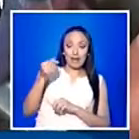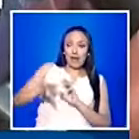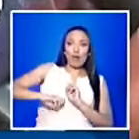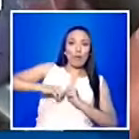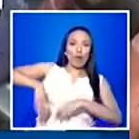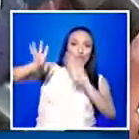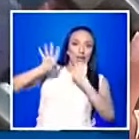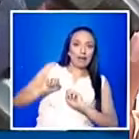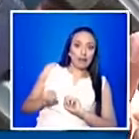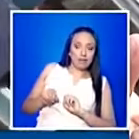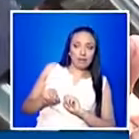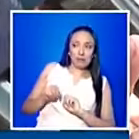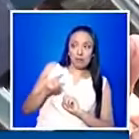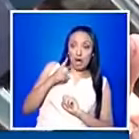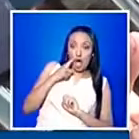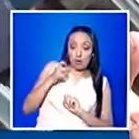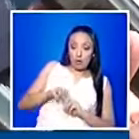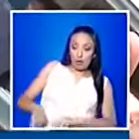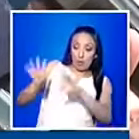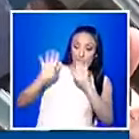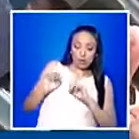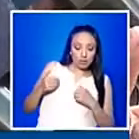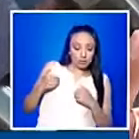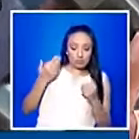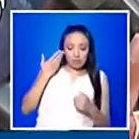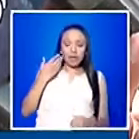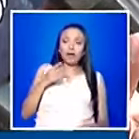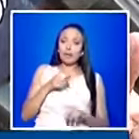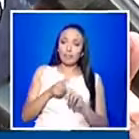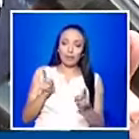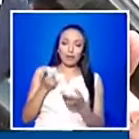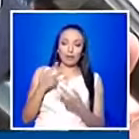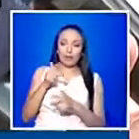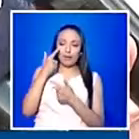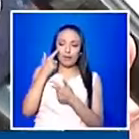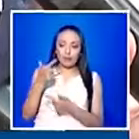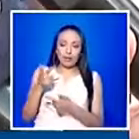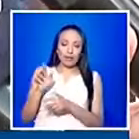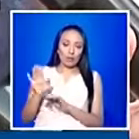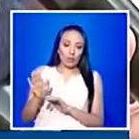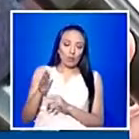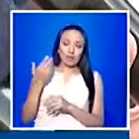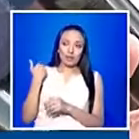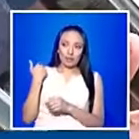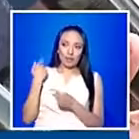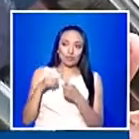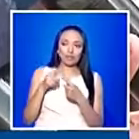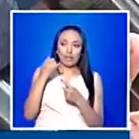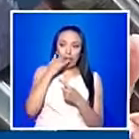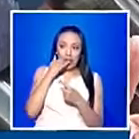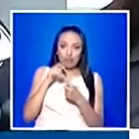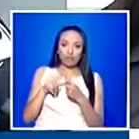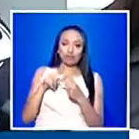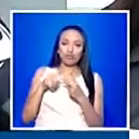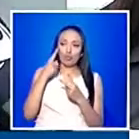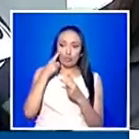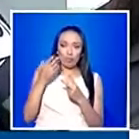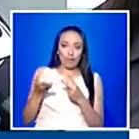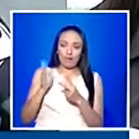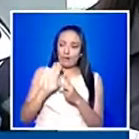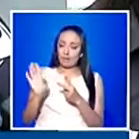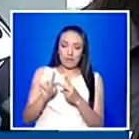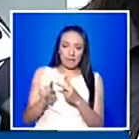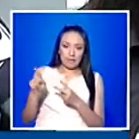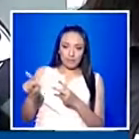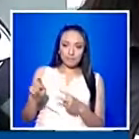moneda, estos billetes, pero se tiene como cadena custodia los billetes, el teléfono celular de él. Posteriormente iremos